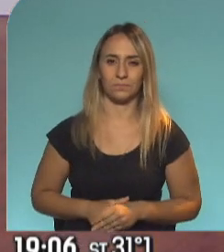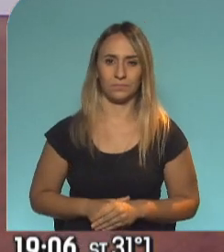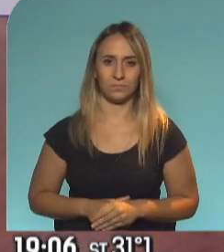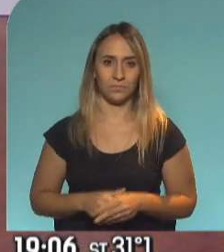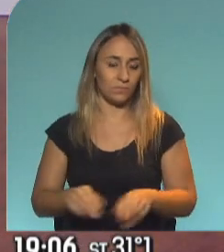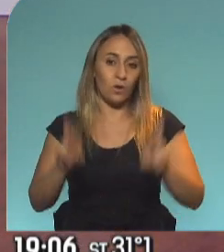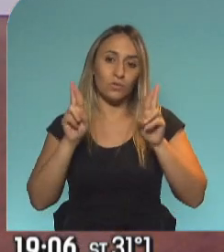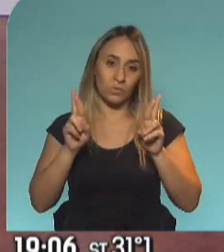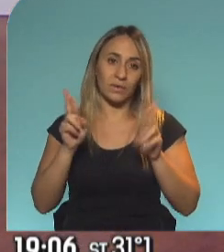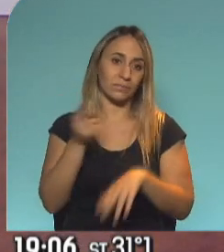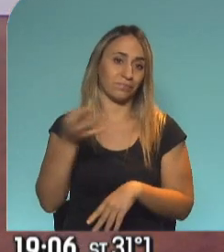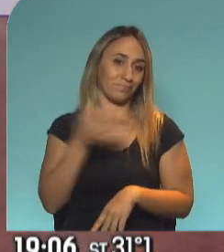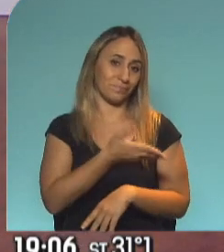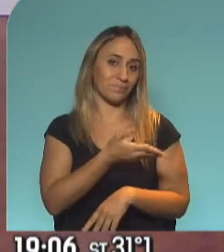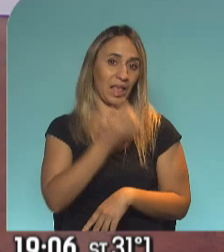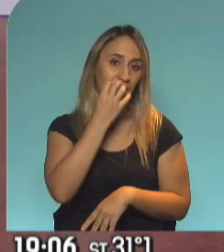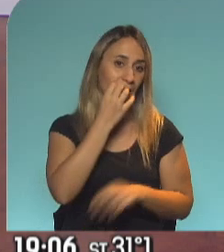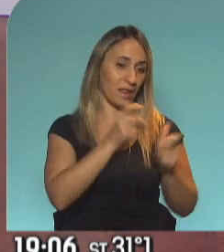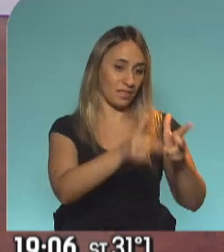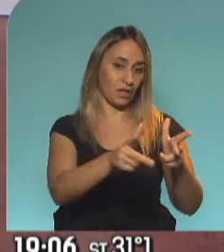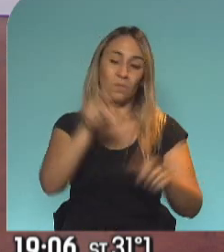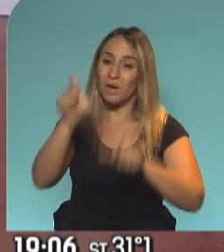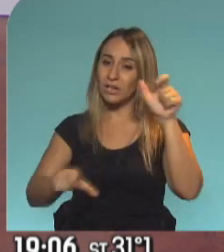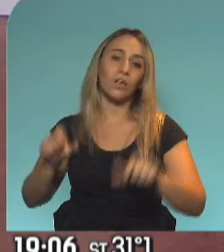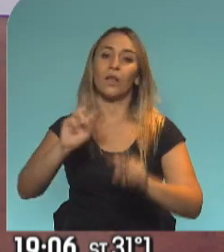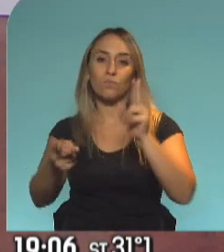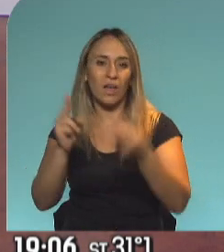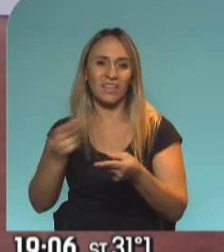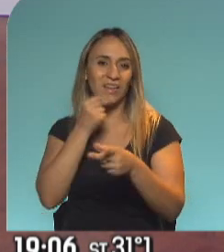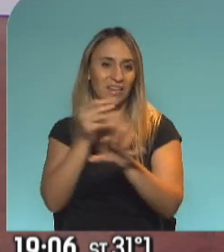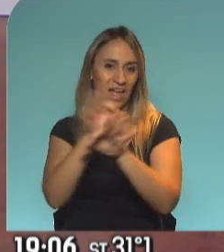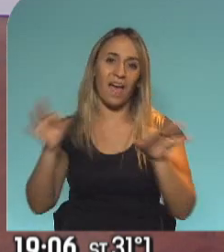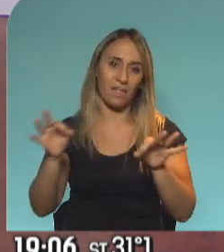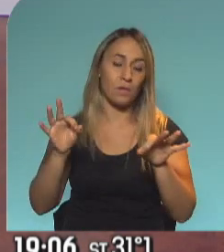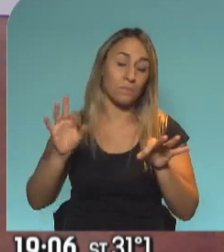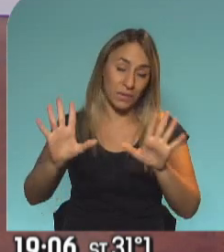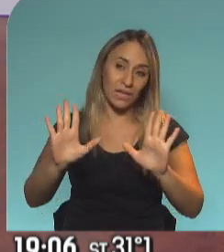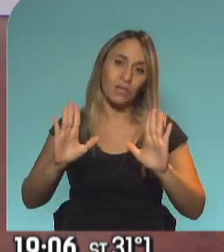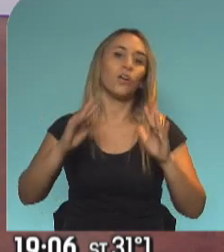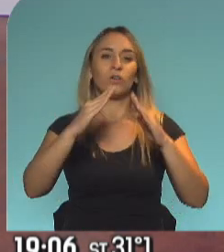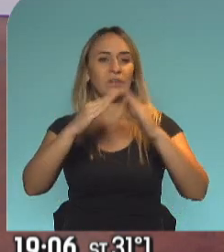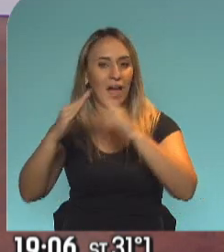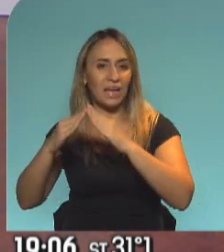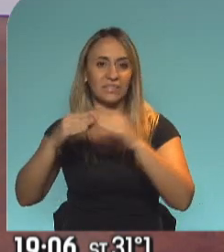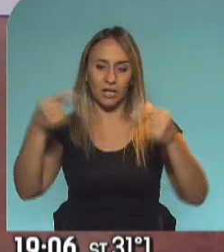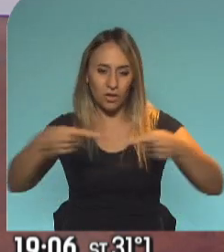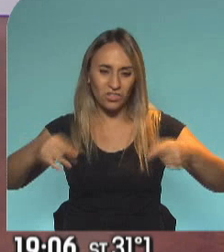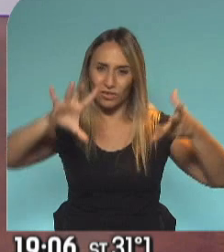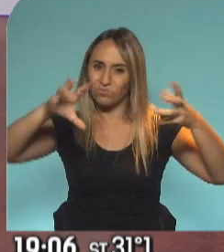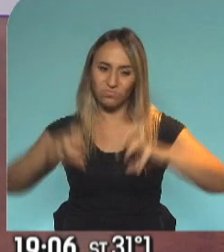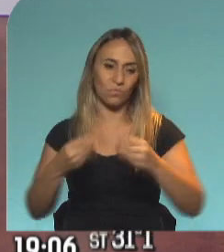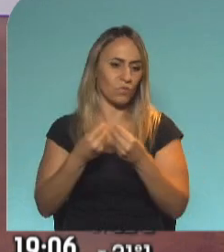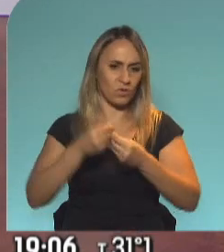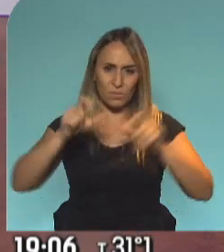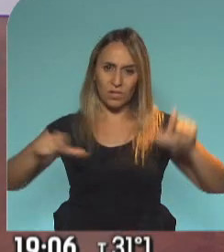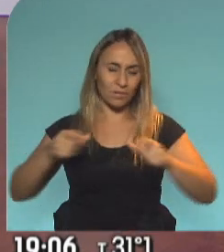Por suerte, como decías recién, Diana, no hubo que lamentar víctimas fatales, pero sí muchos deterioros y pérdidas materiales, sobre todo muchas personas que han perdido las casas, y por eso